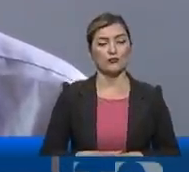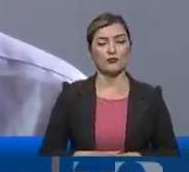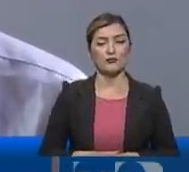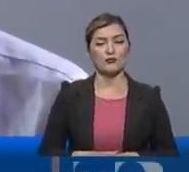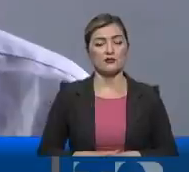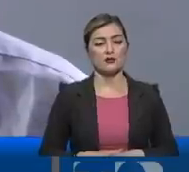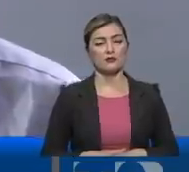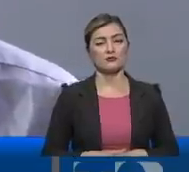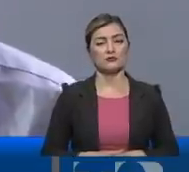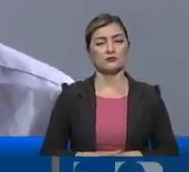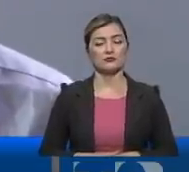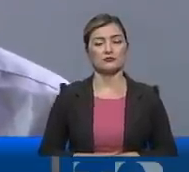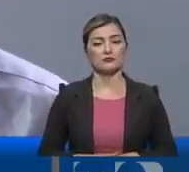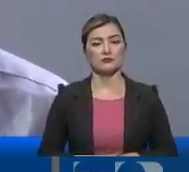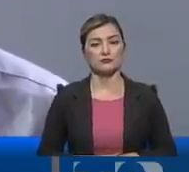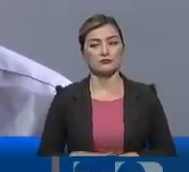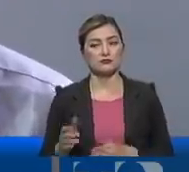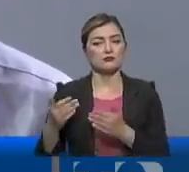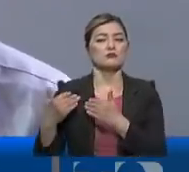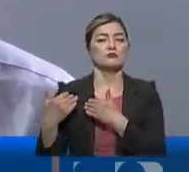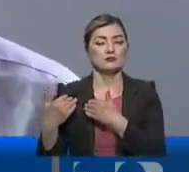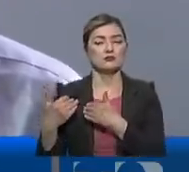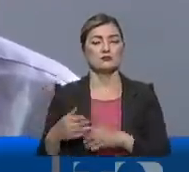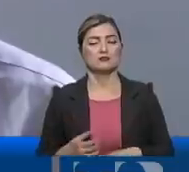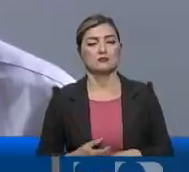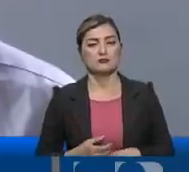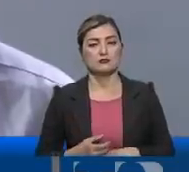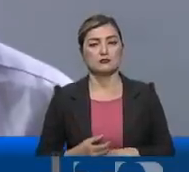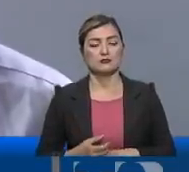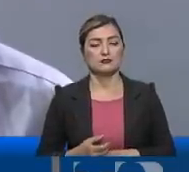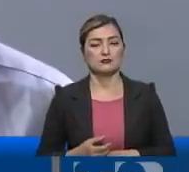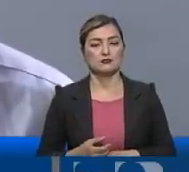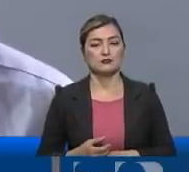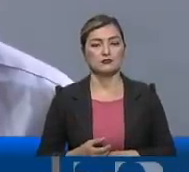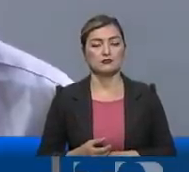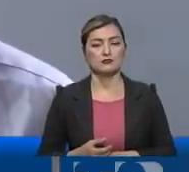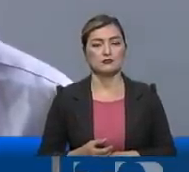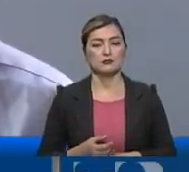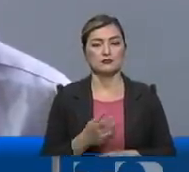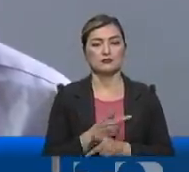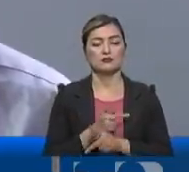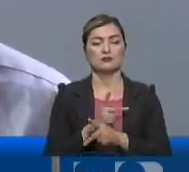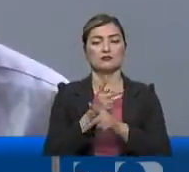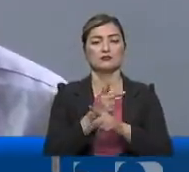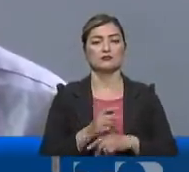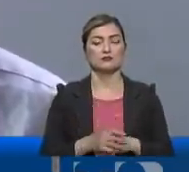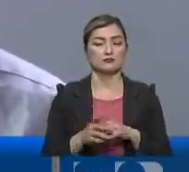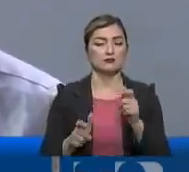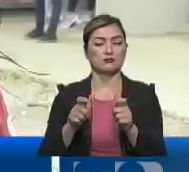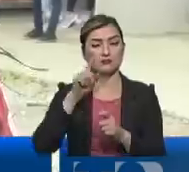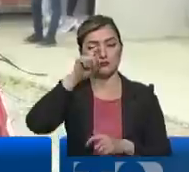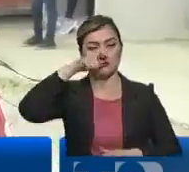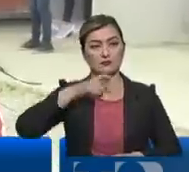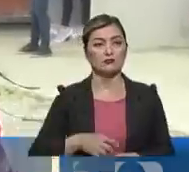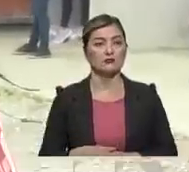de tomarse la responsabilidad de proteger, ¿no?, al pueblo y a la ciudad de